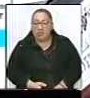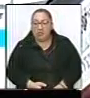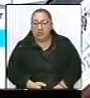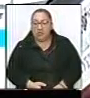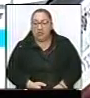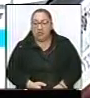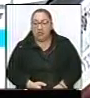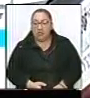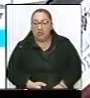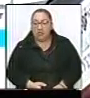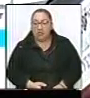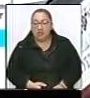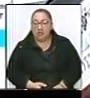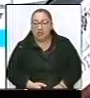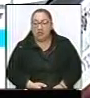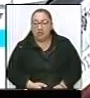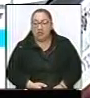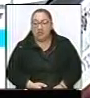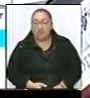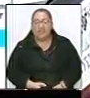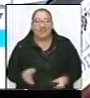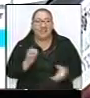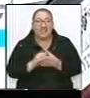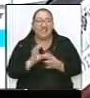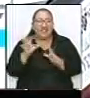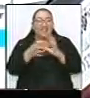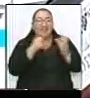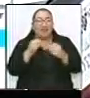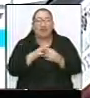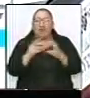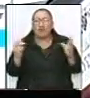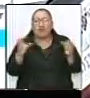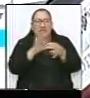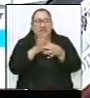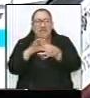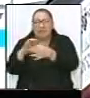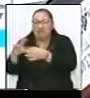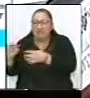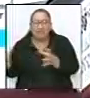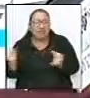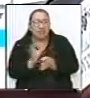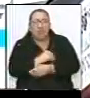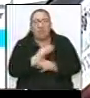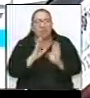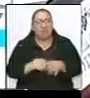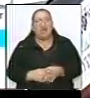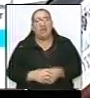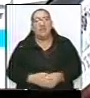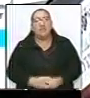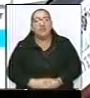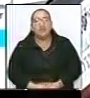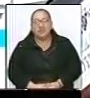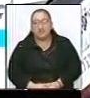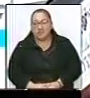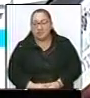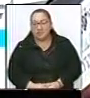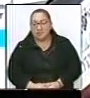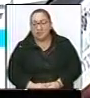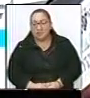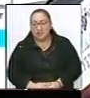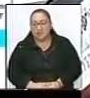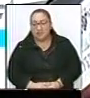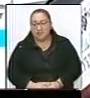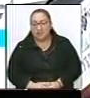de ahí. Hay que hacer un motín para salir del sexto. Es las rejas del sexto están ahí, gruesas,